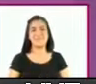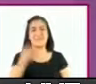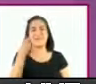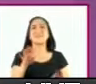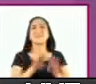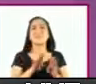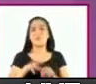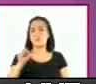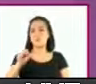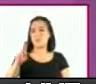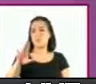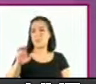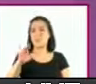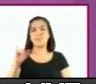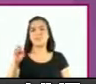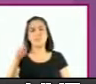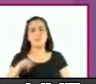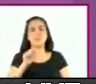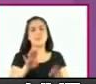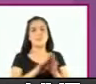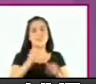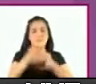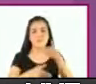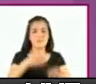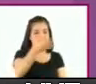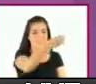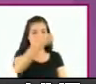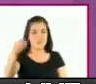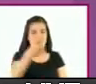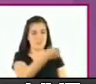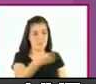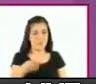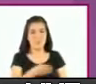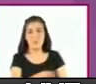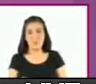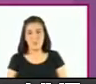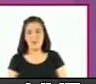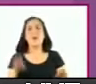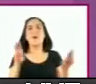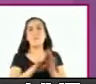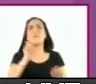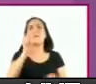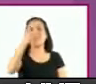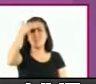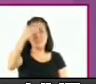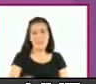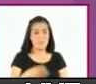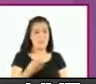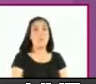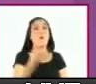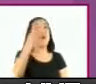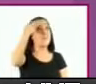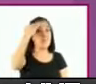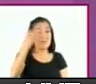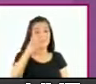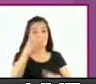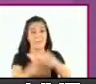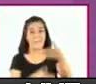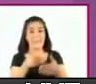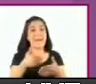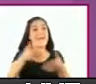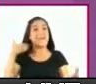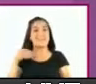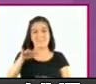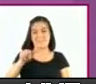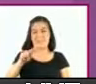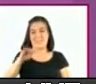una secuencia de números que está ordenada de cierta forma. Para saber cuánto tiempo pasará antes de que Mateo